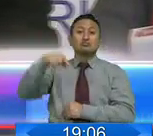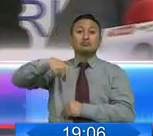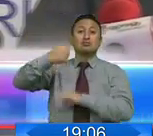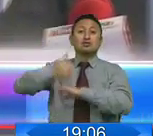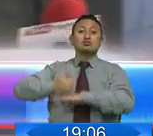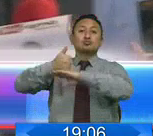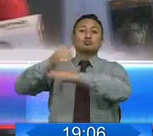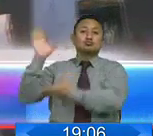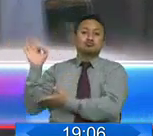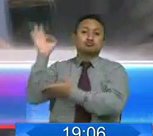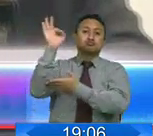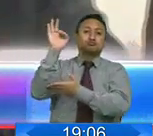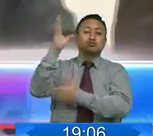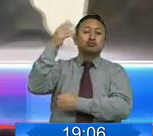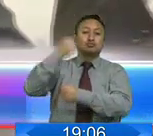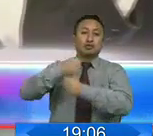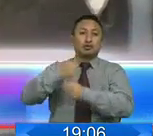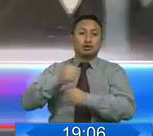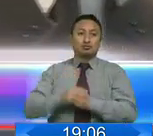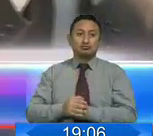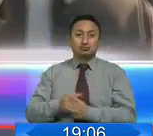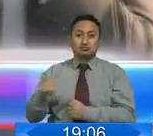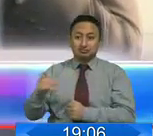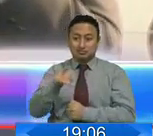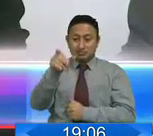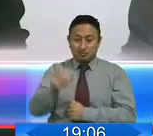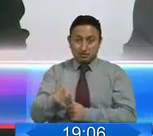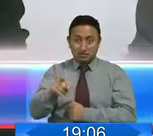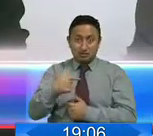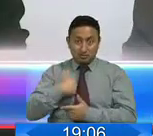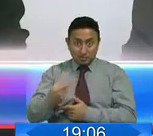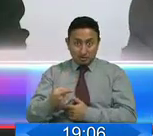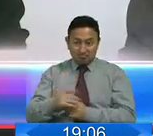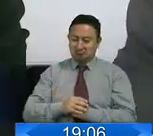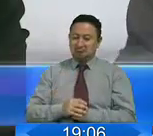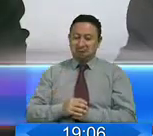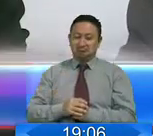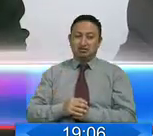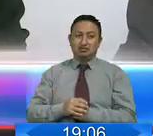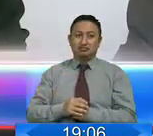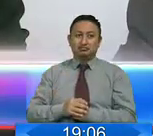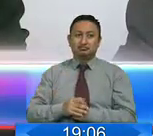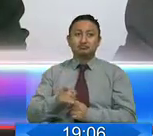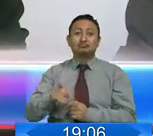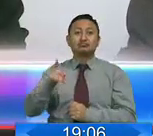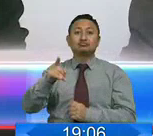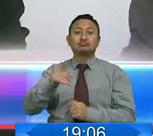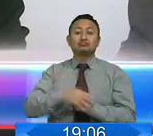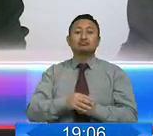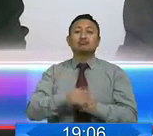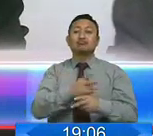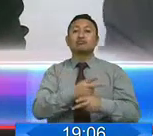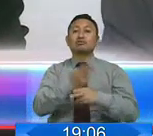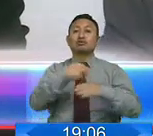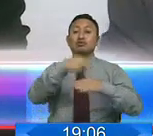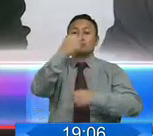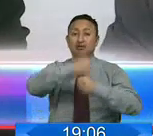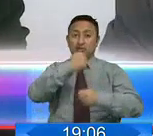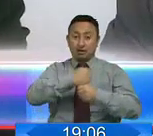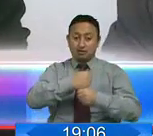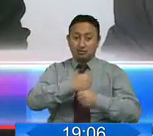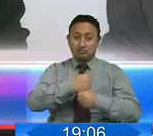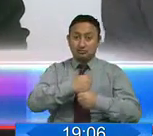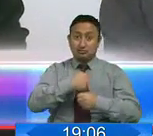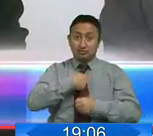representante de la clase obrera no los representa 13 acuerdo del el consejo nacional del trabajo que no